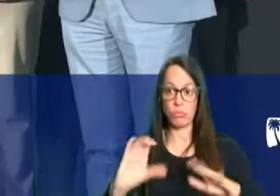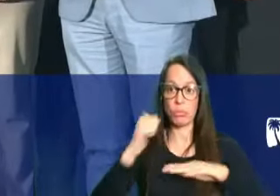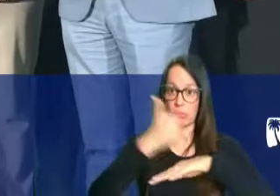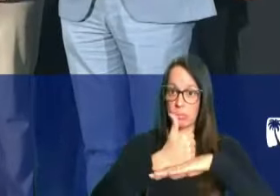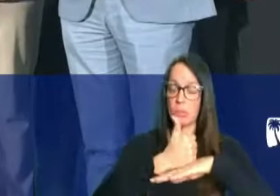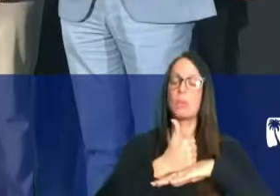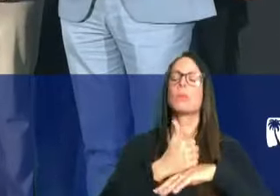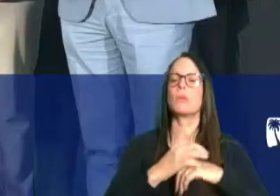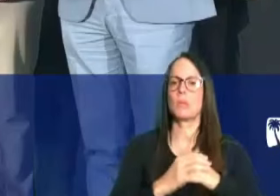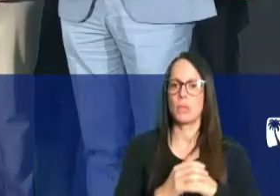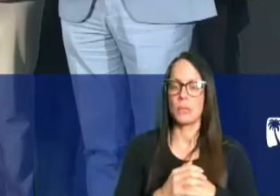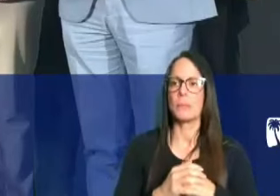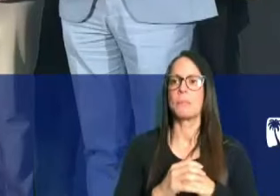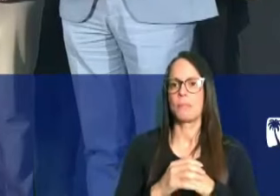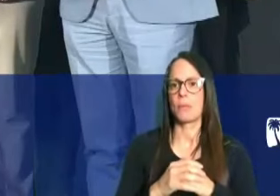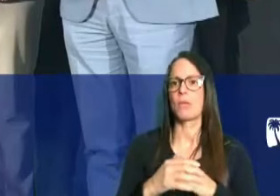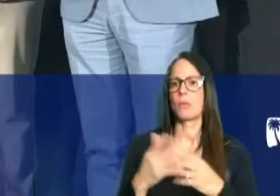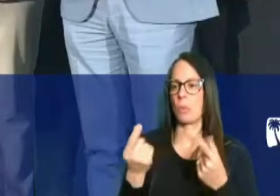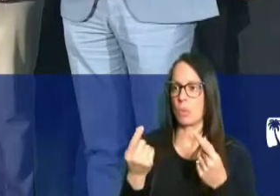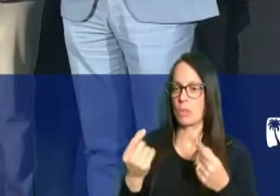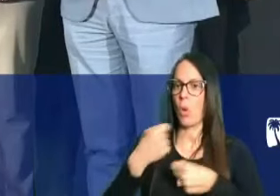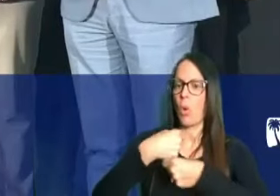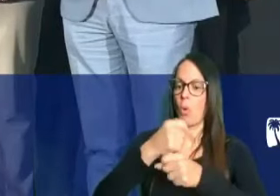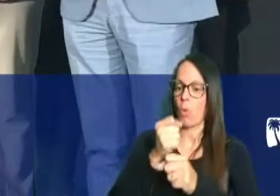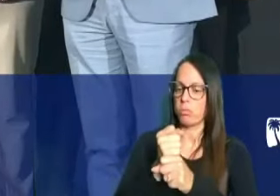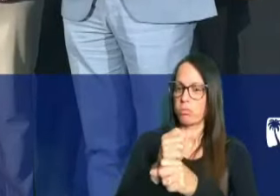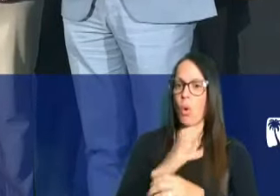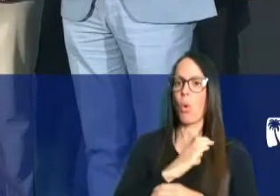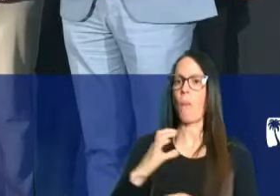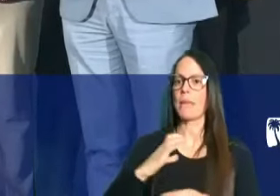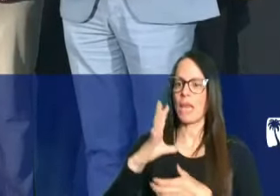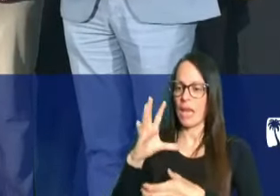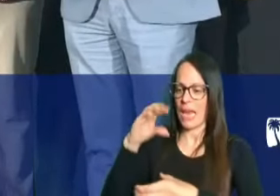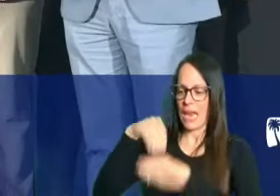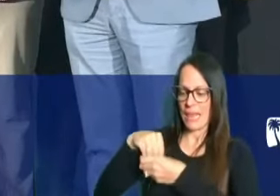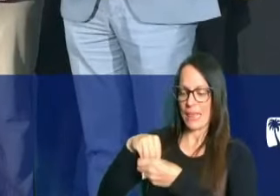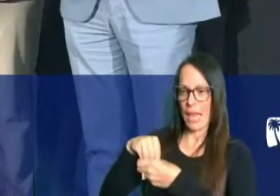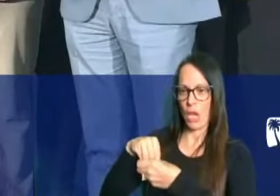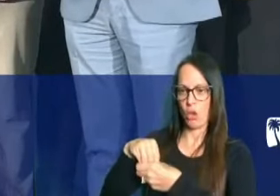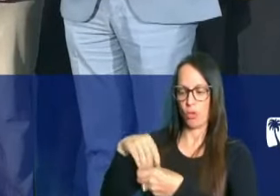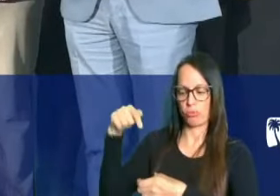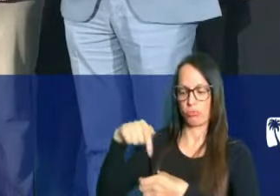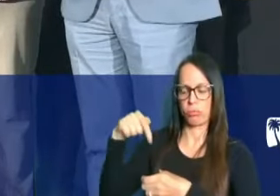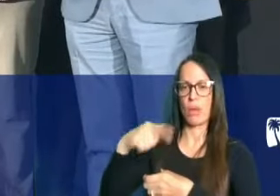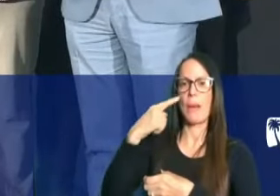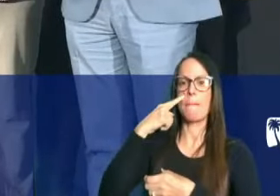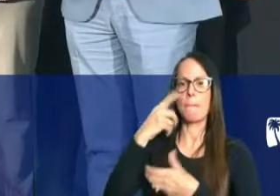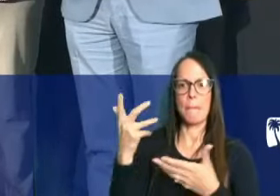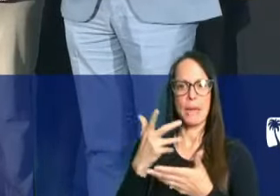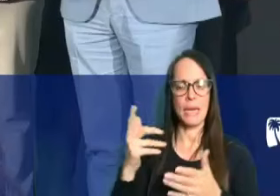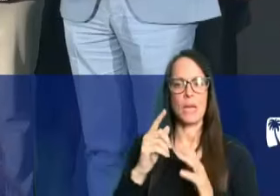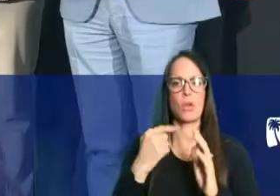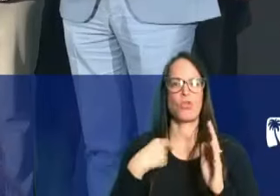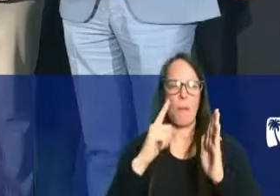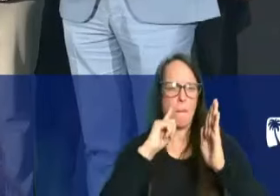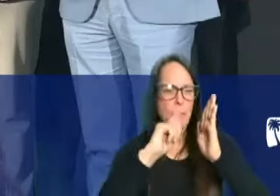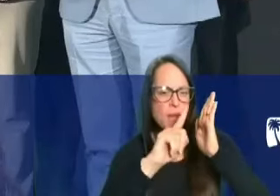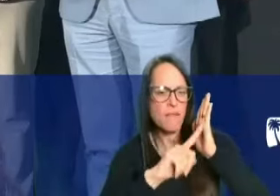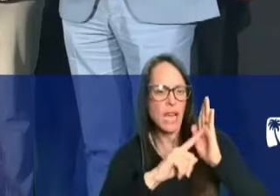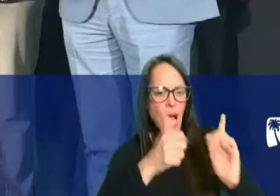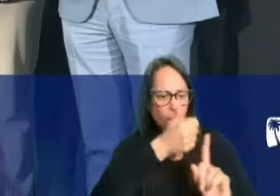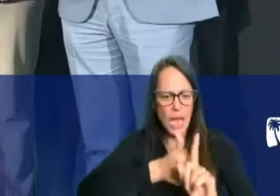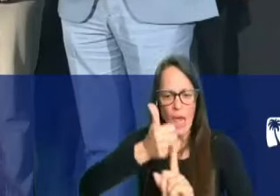eh creando un comité interno verdad para ayudarme a revisar el perfil de cada uno de los candidatos